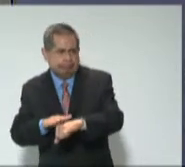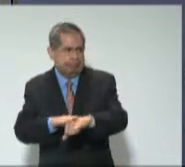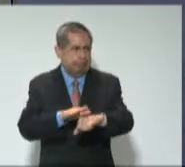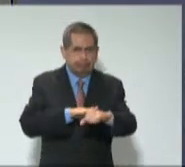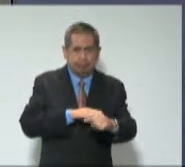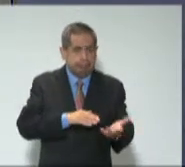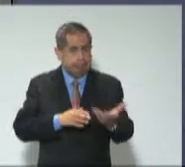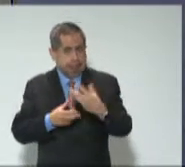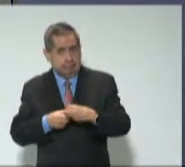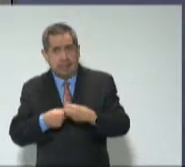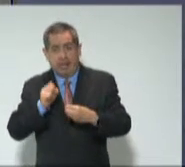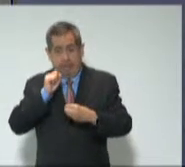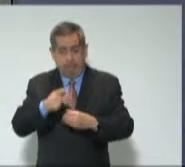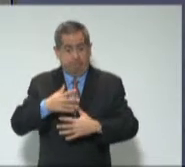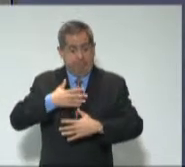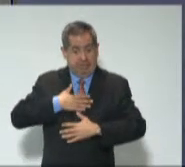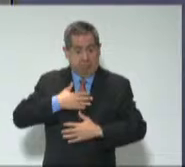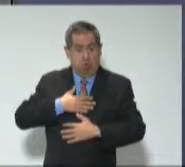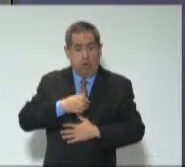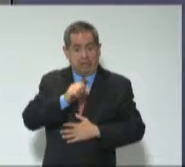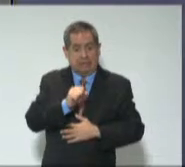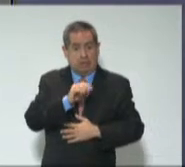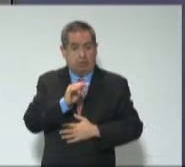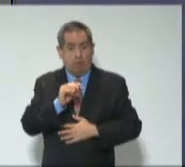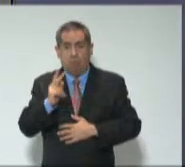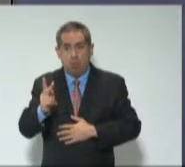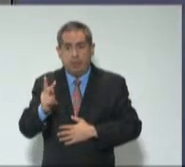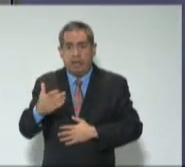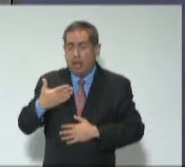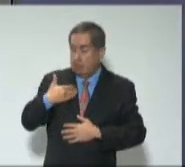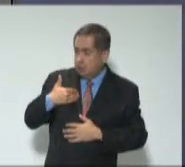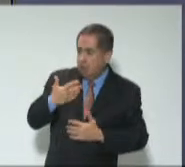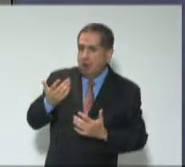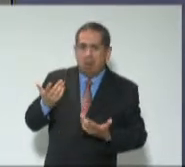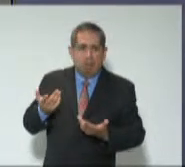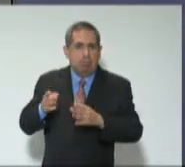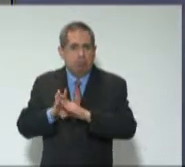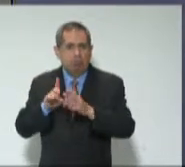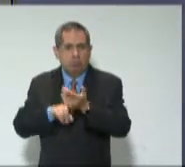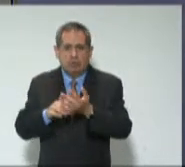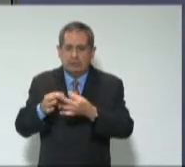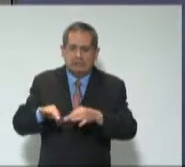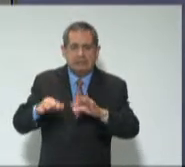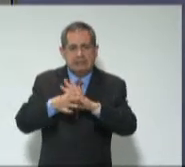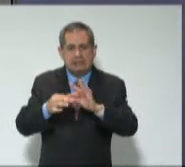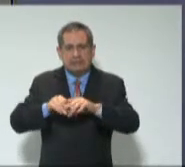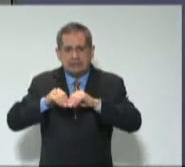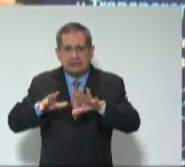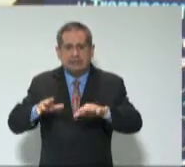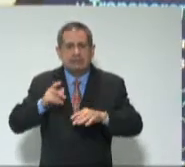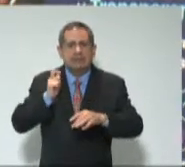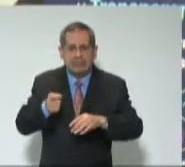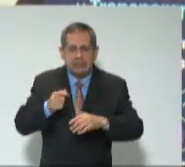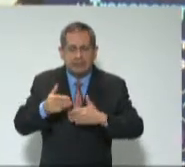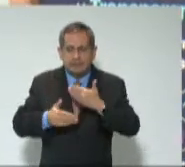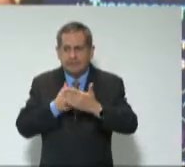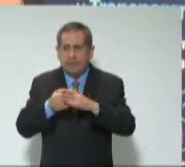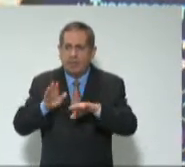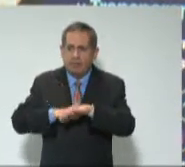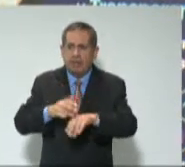incluida nuestra dependencia la secretaría de la función pública sobre la importancia de contar